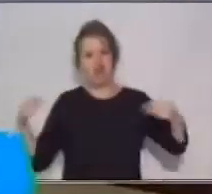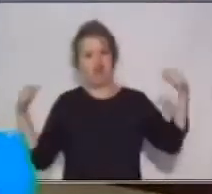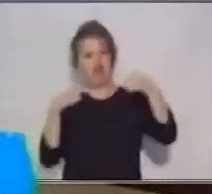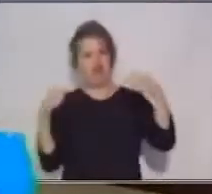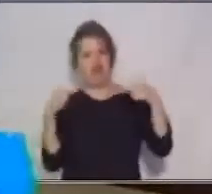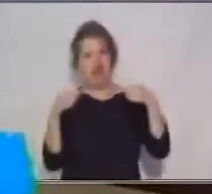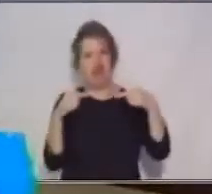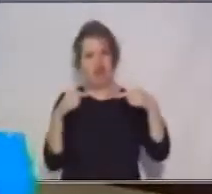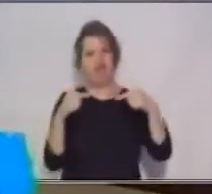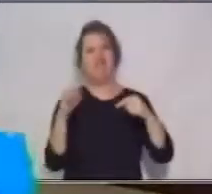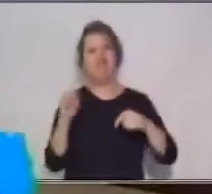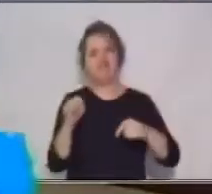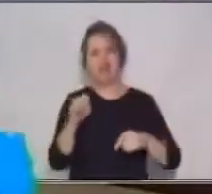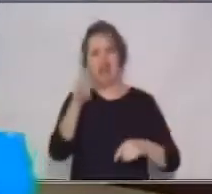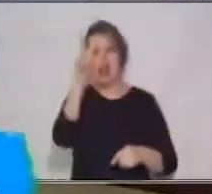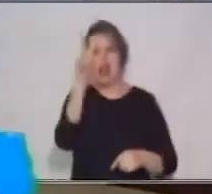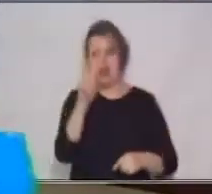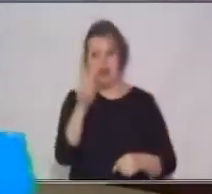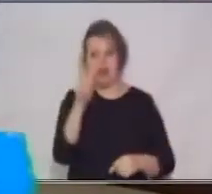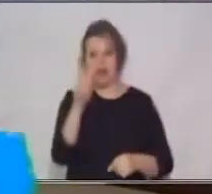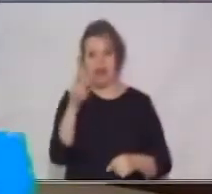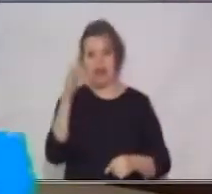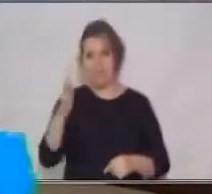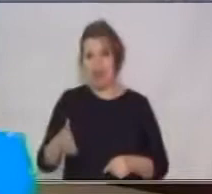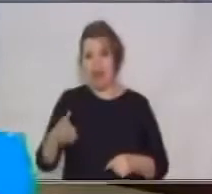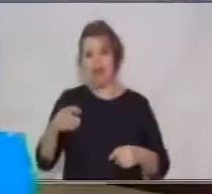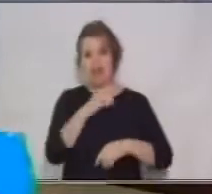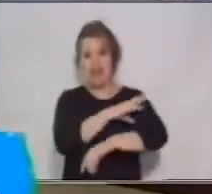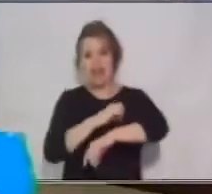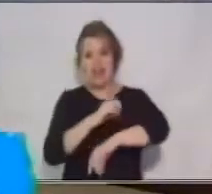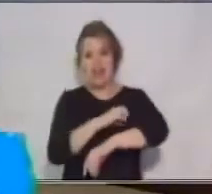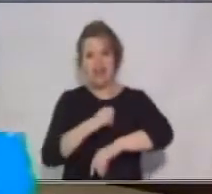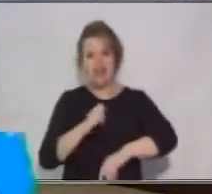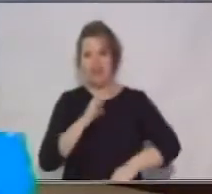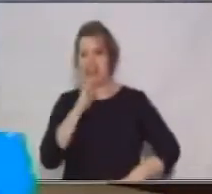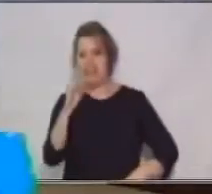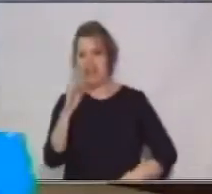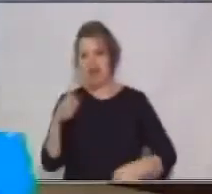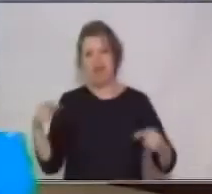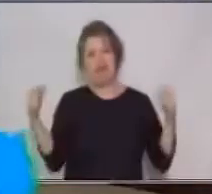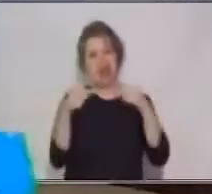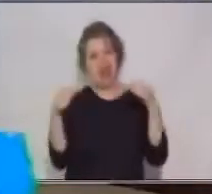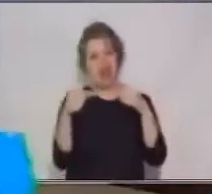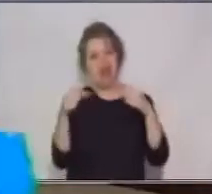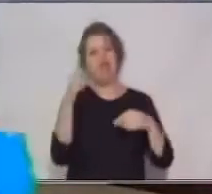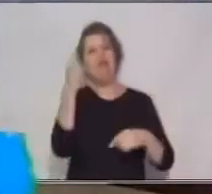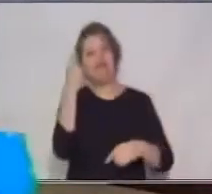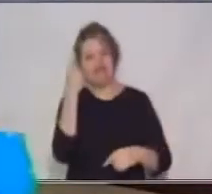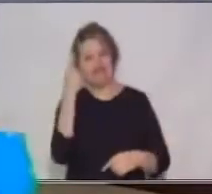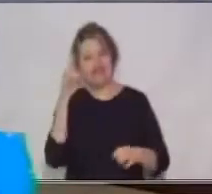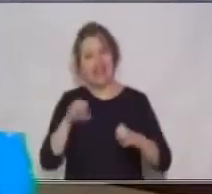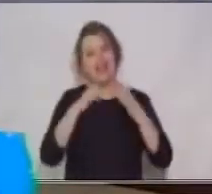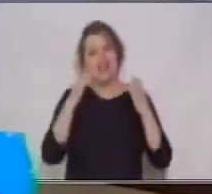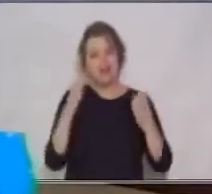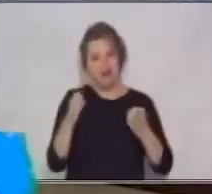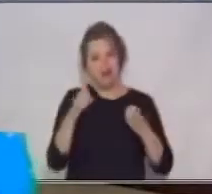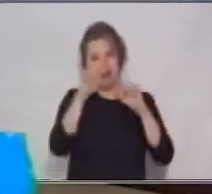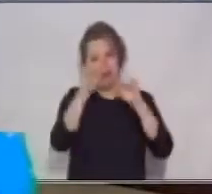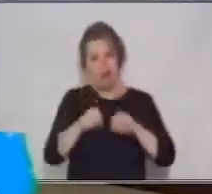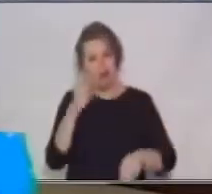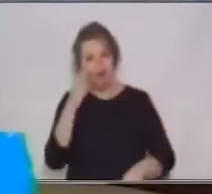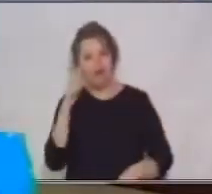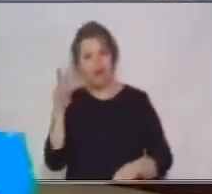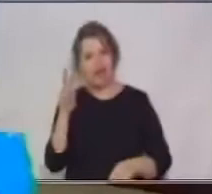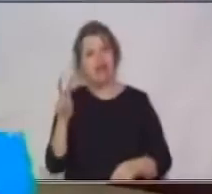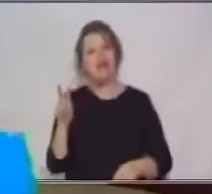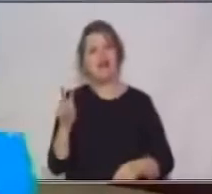aquí que dos, en este caso el perro y el gato, se están peleando, ¿de acuerdo? Entonces, aquí podemos identificar